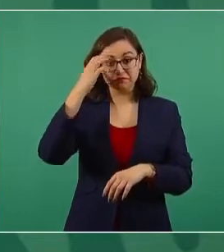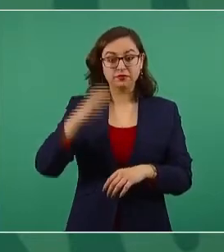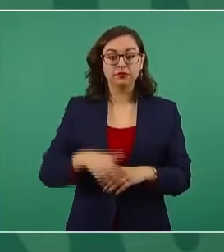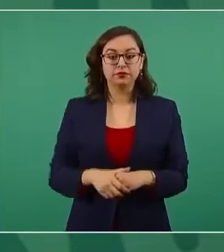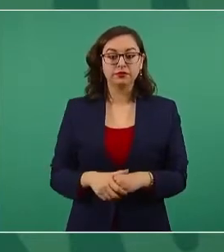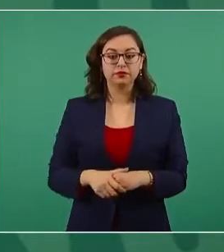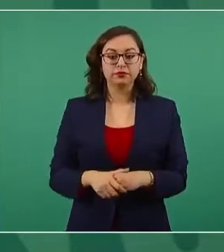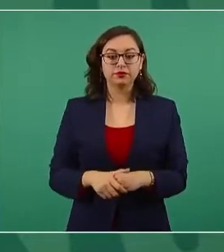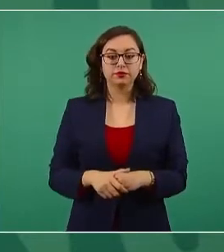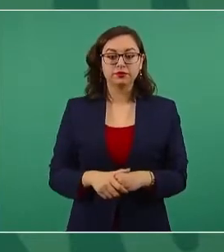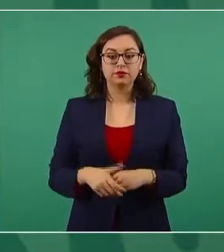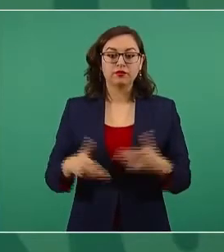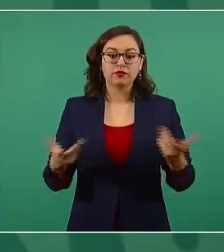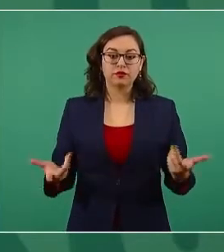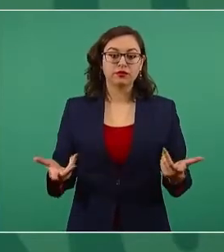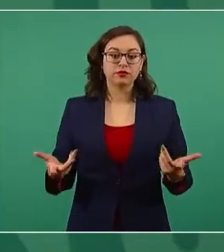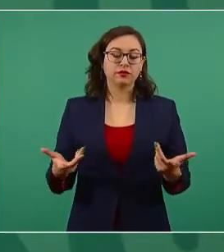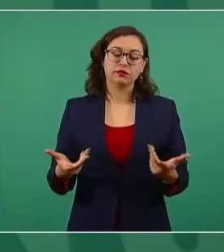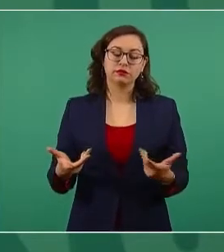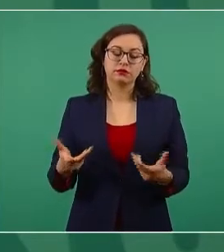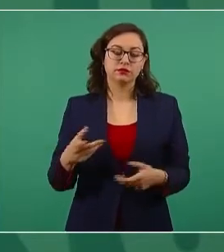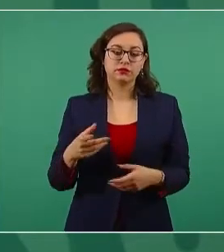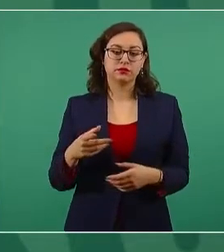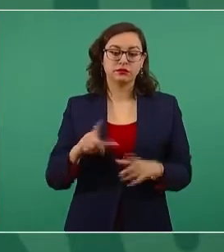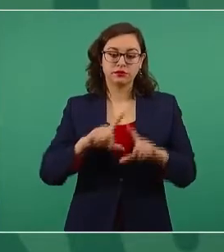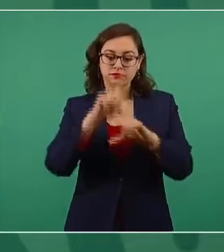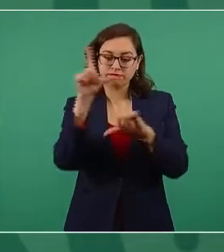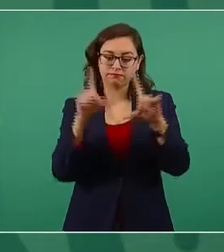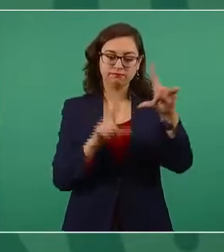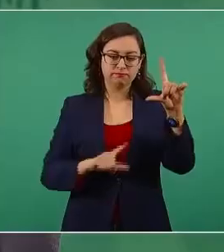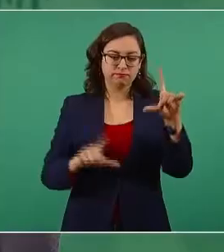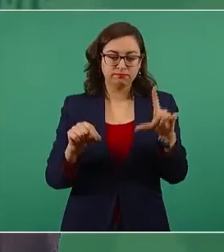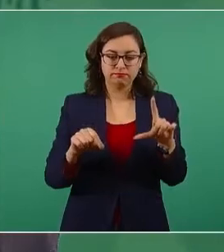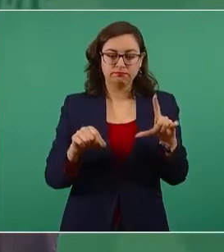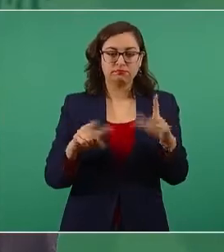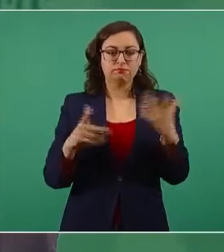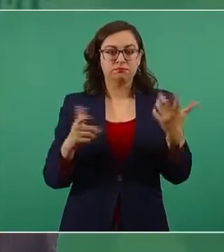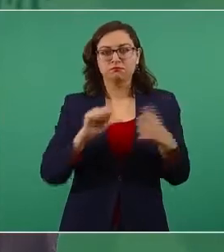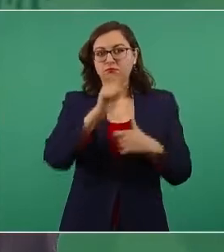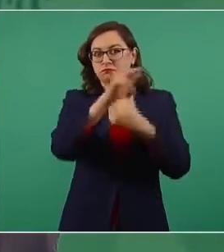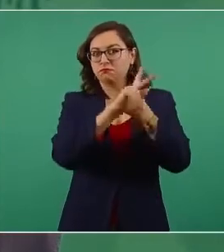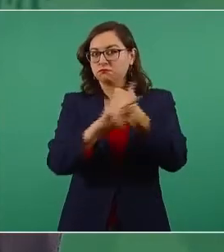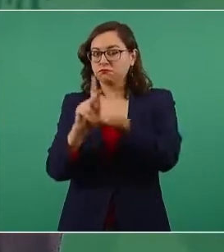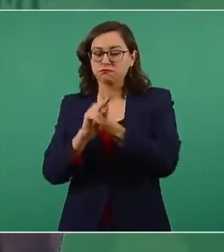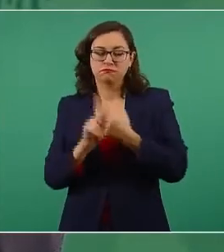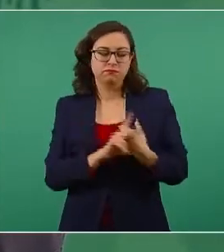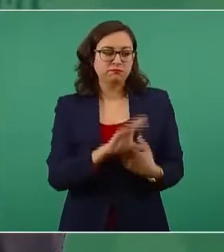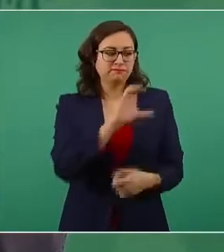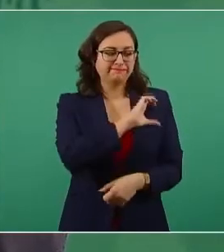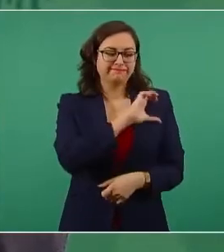En el mundo quieren mucho a México, a nuestro país,